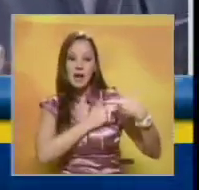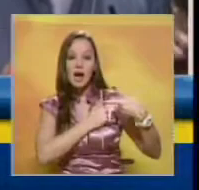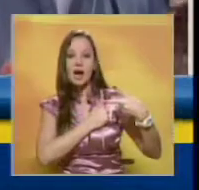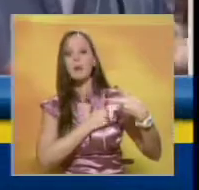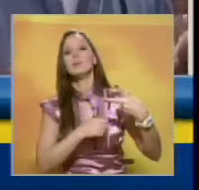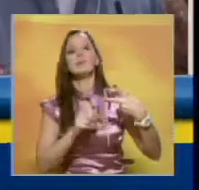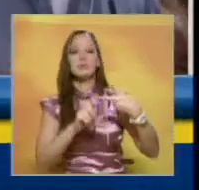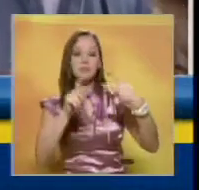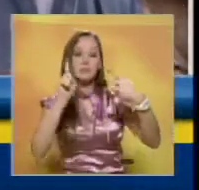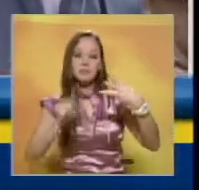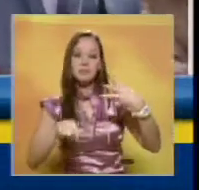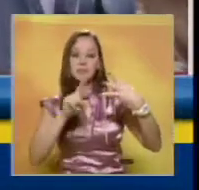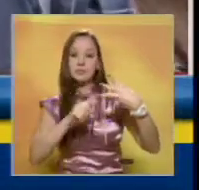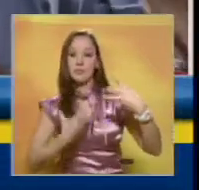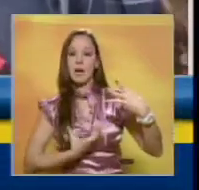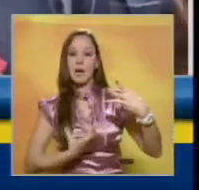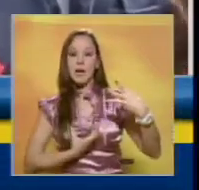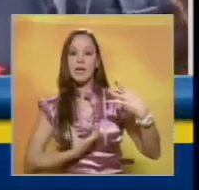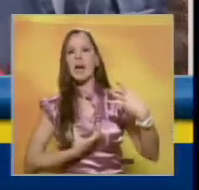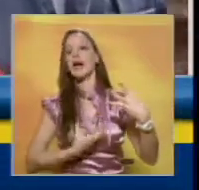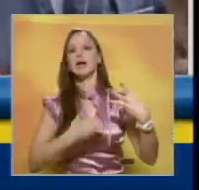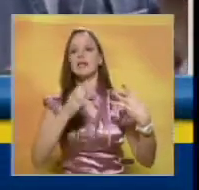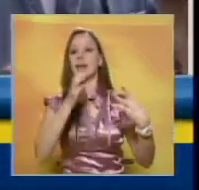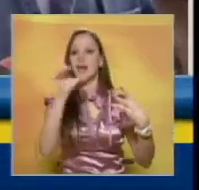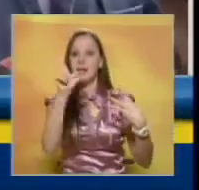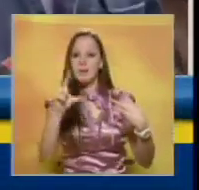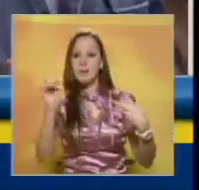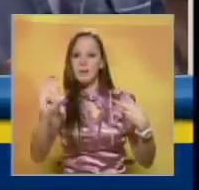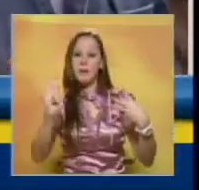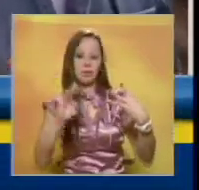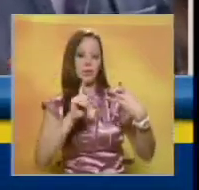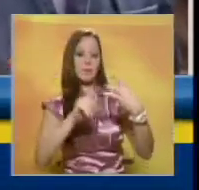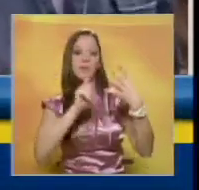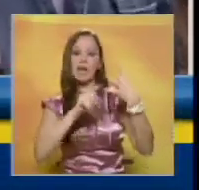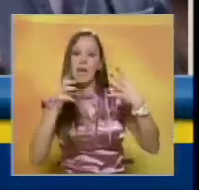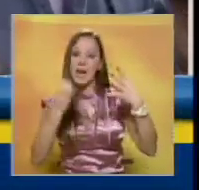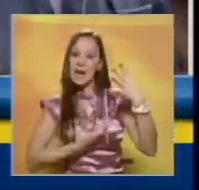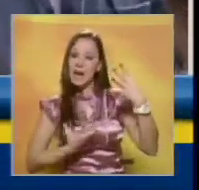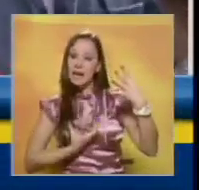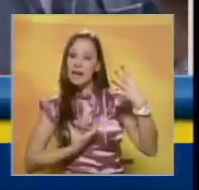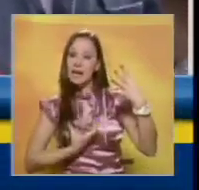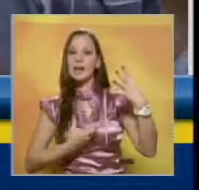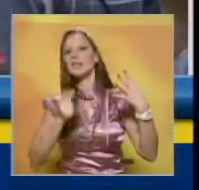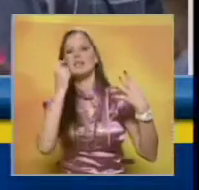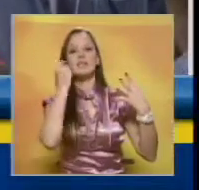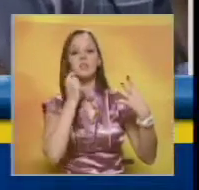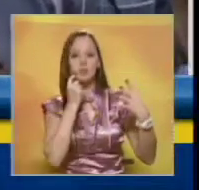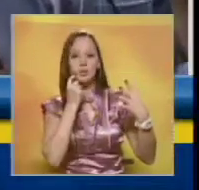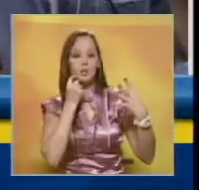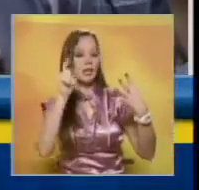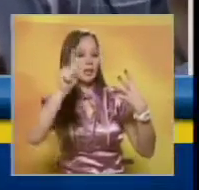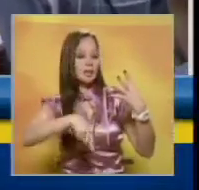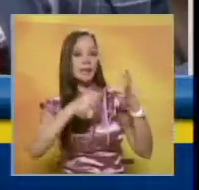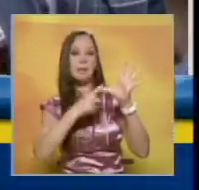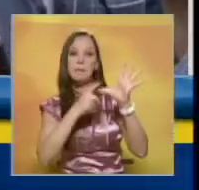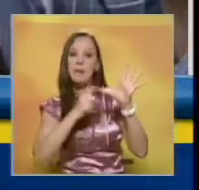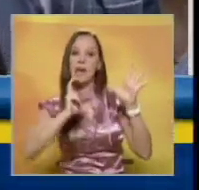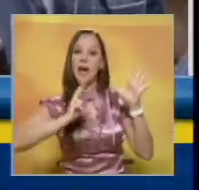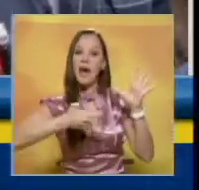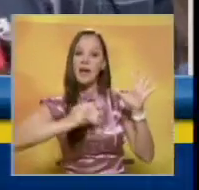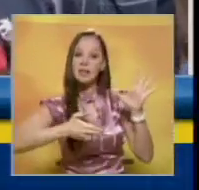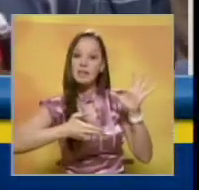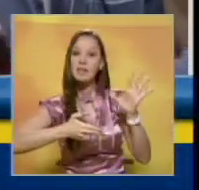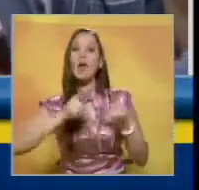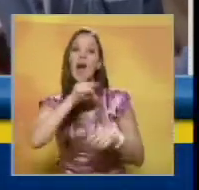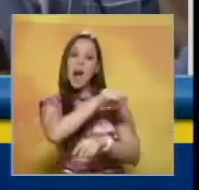Ramón Muchacho, el alcalde del municipio Baruta, Gerardo Blay, del alcalde del municipio Sucre, Carlos Ocariz, y del Altillo, porque son